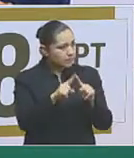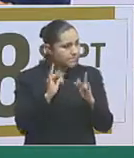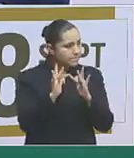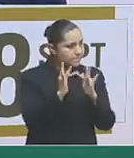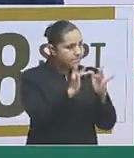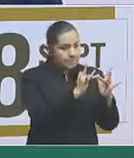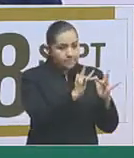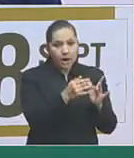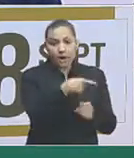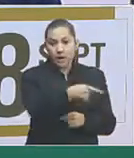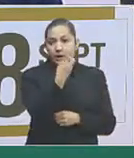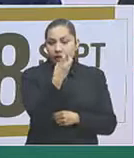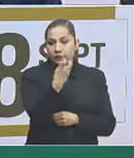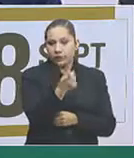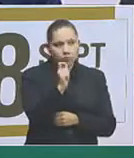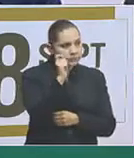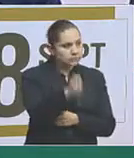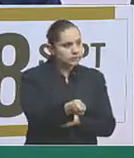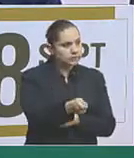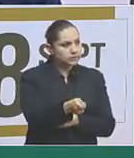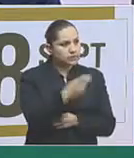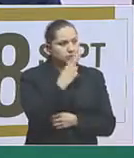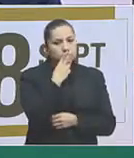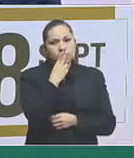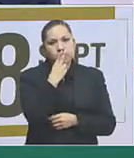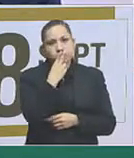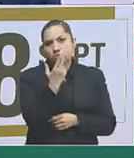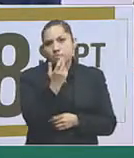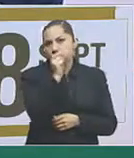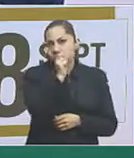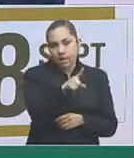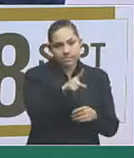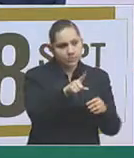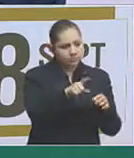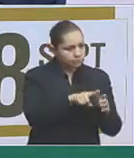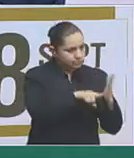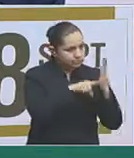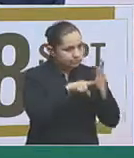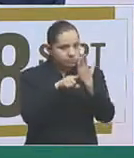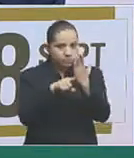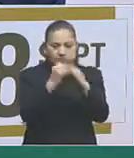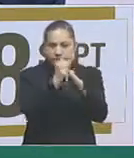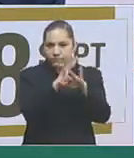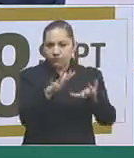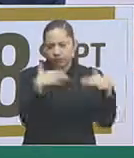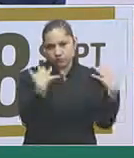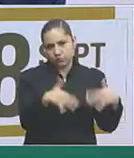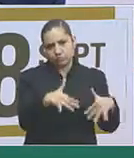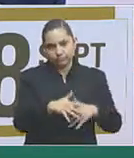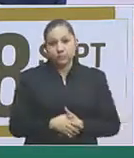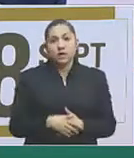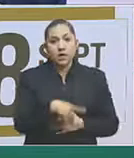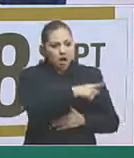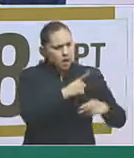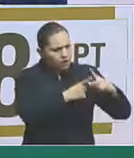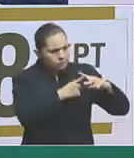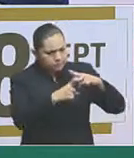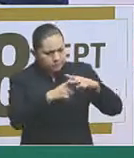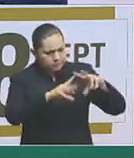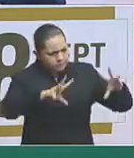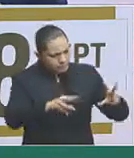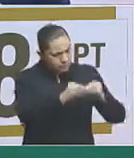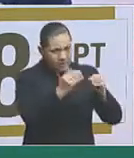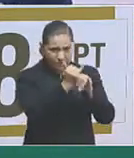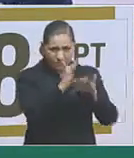estas y este es una otra conclusión importante estas cantidades estratosféricas significan